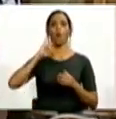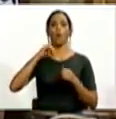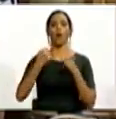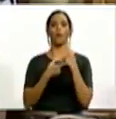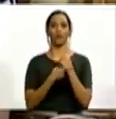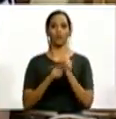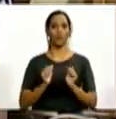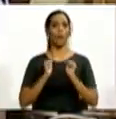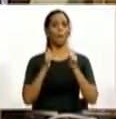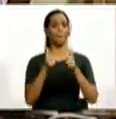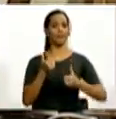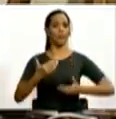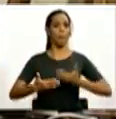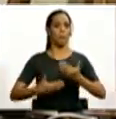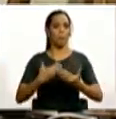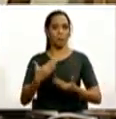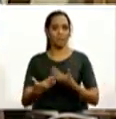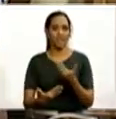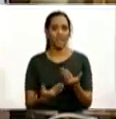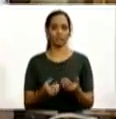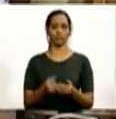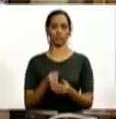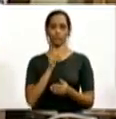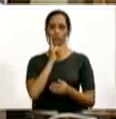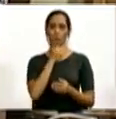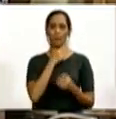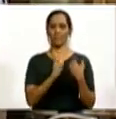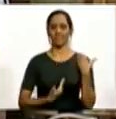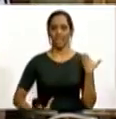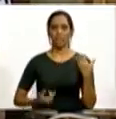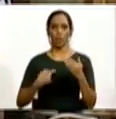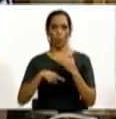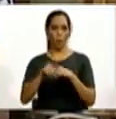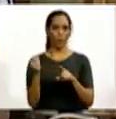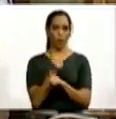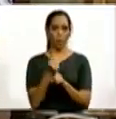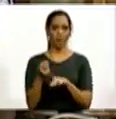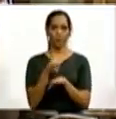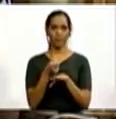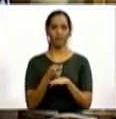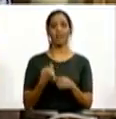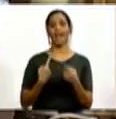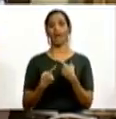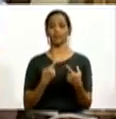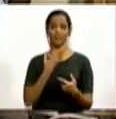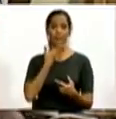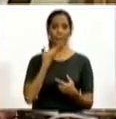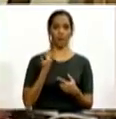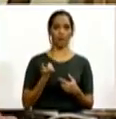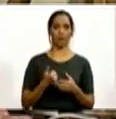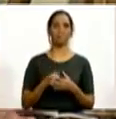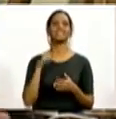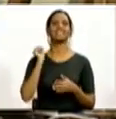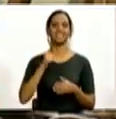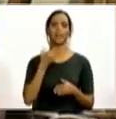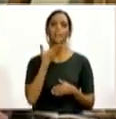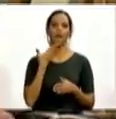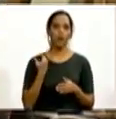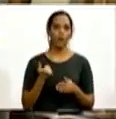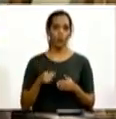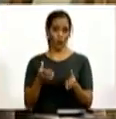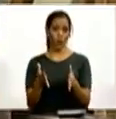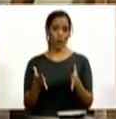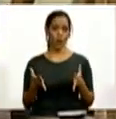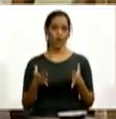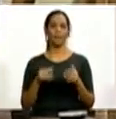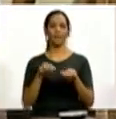este proceso donde él se autodenomina presidente, voy por el golpe de Estado y todo eso, dice la cosa va a mejorar, y sí mejoró, efectivamente lo logró, mejoró